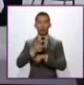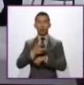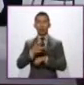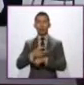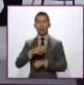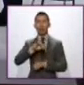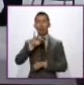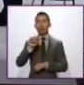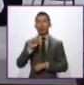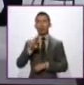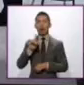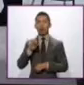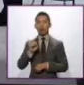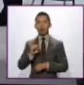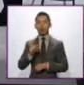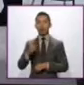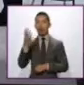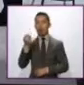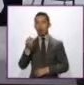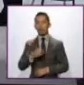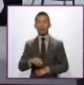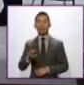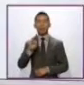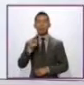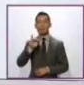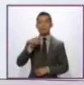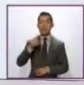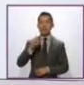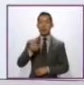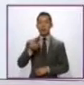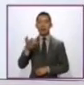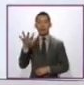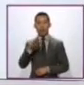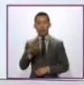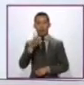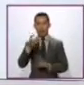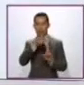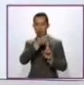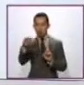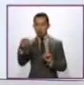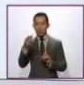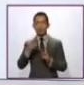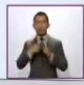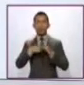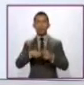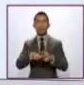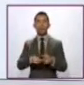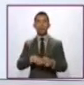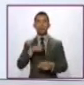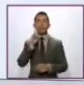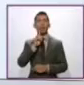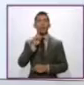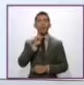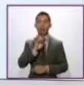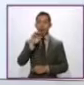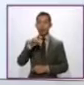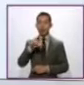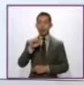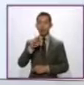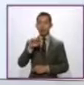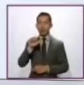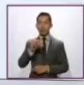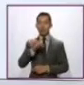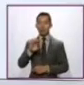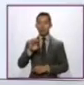Carlos número 9 y Miguel número 10. En este orden comenzamos con María de Jesús Ibarra Silva del